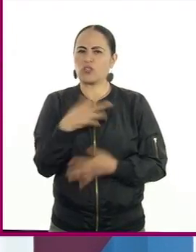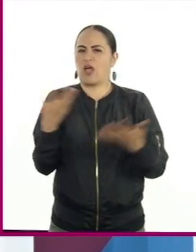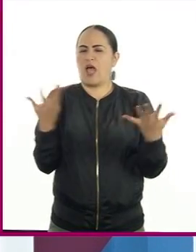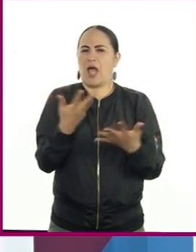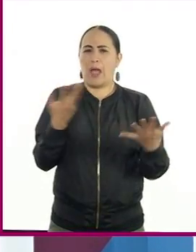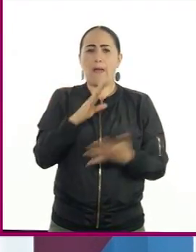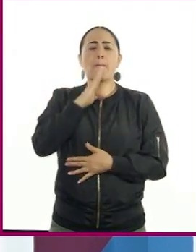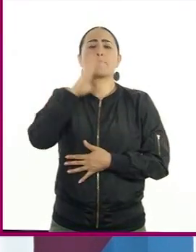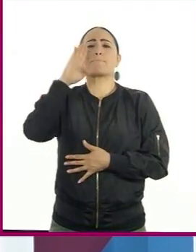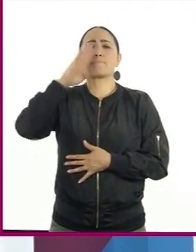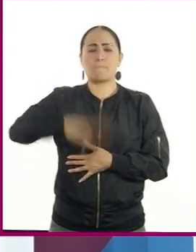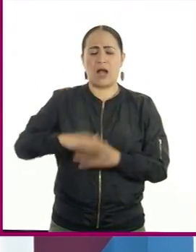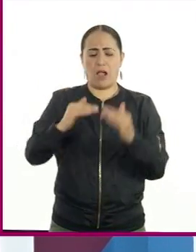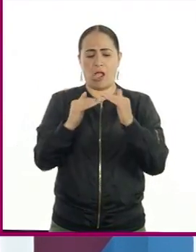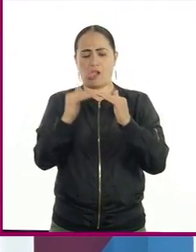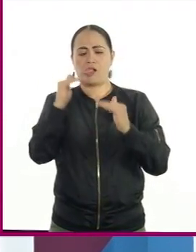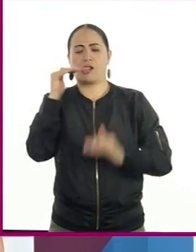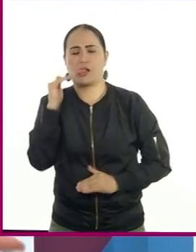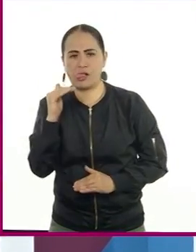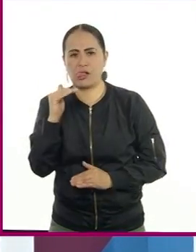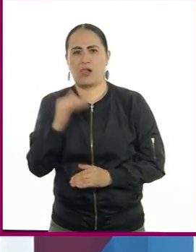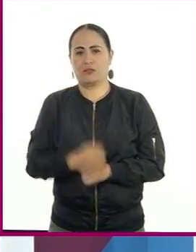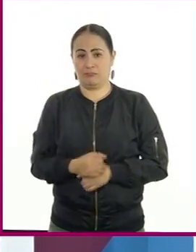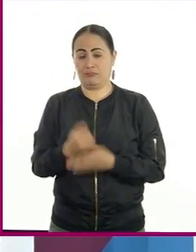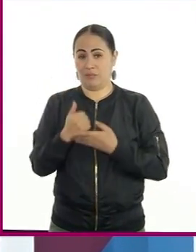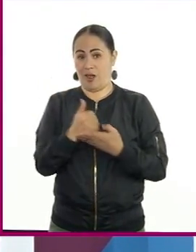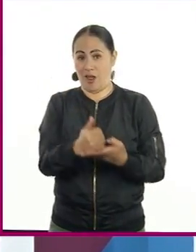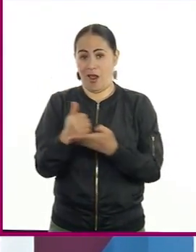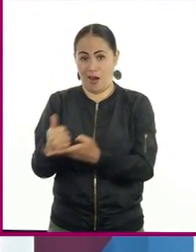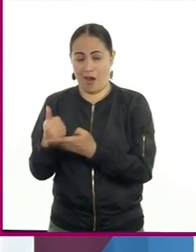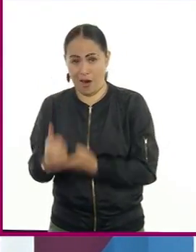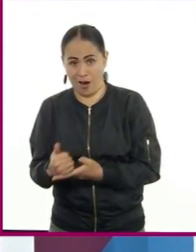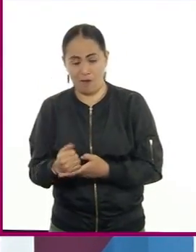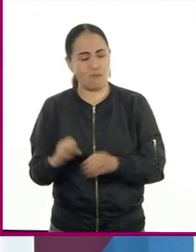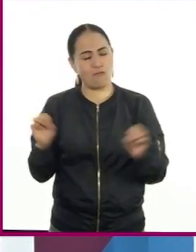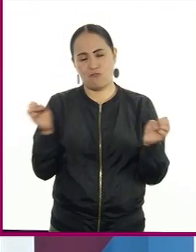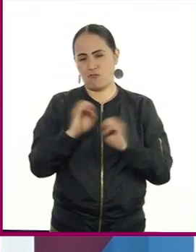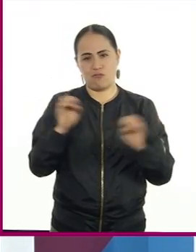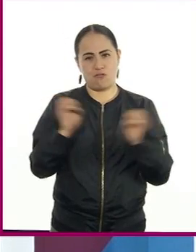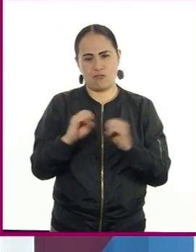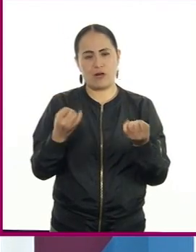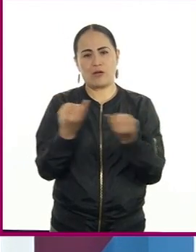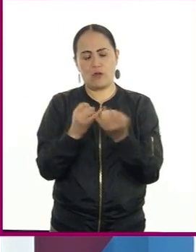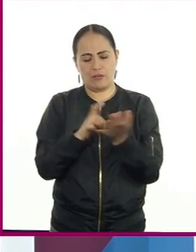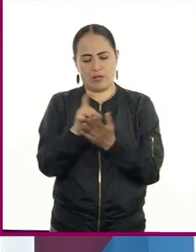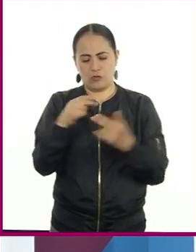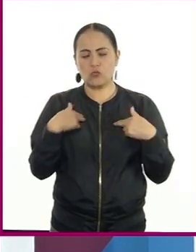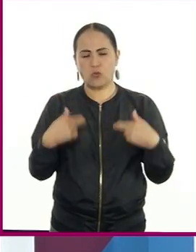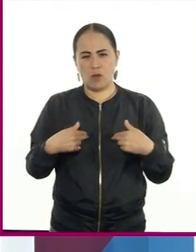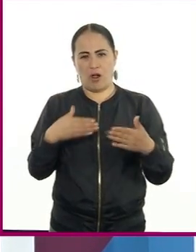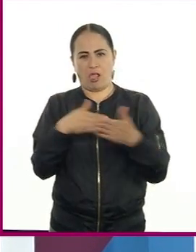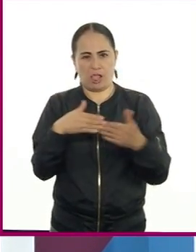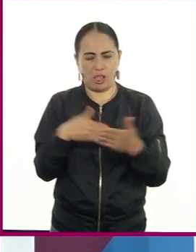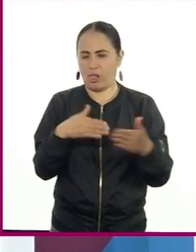promuevan las desigualdades y obstaculicen el ejercicio de los derechos humanos.